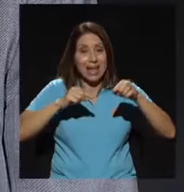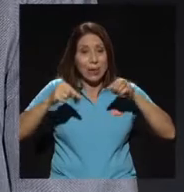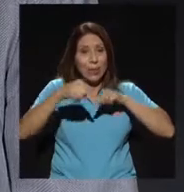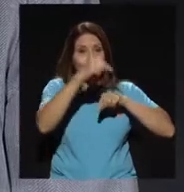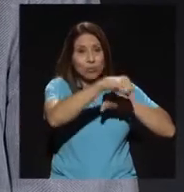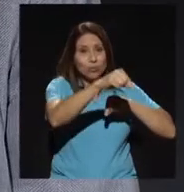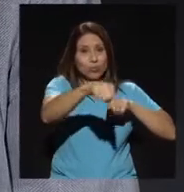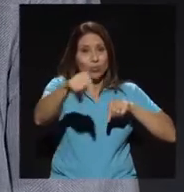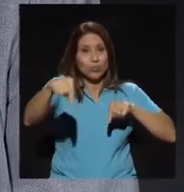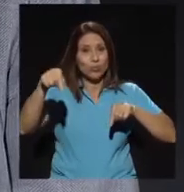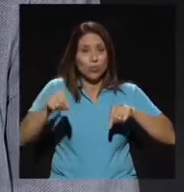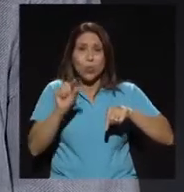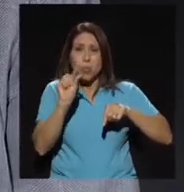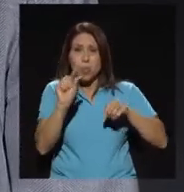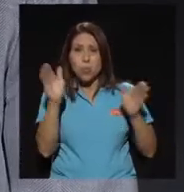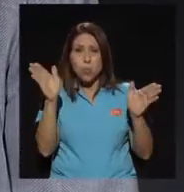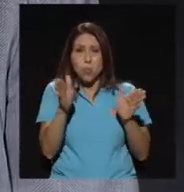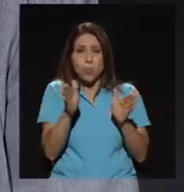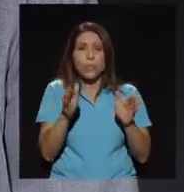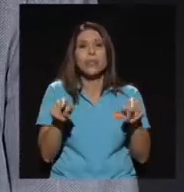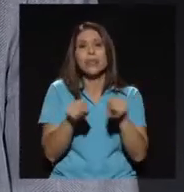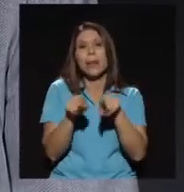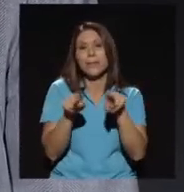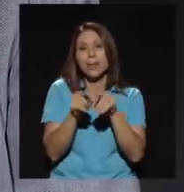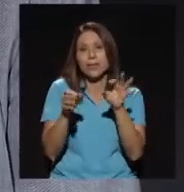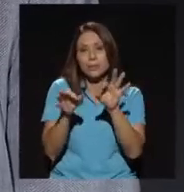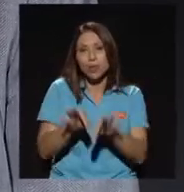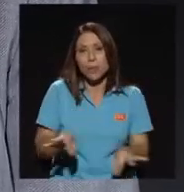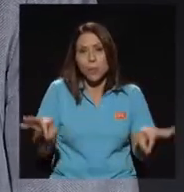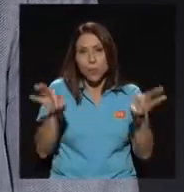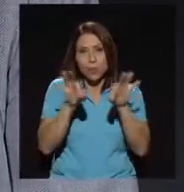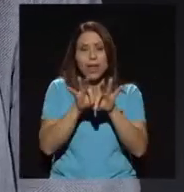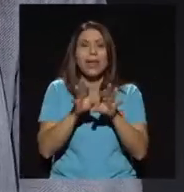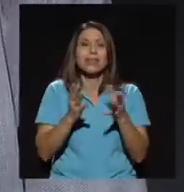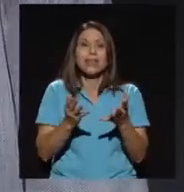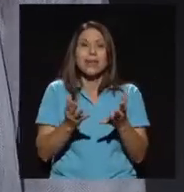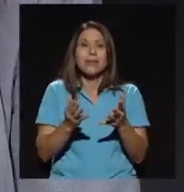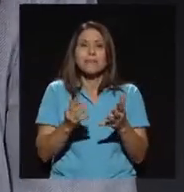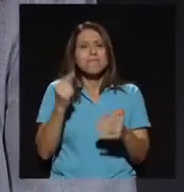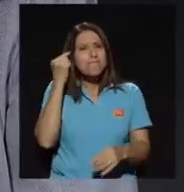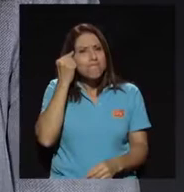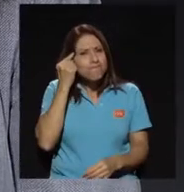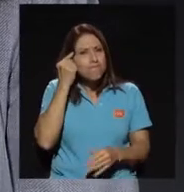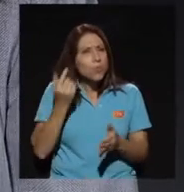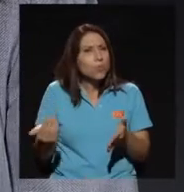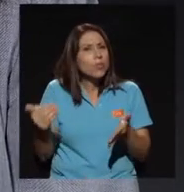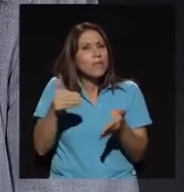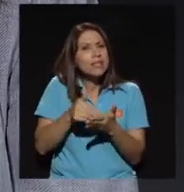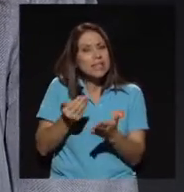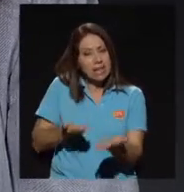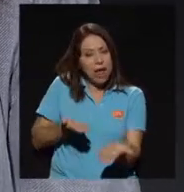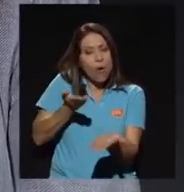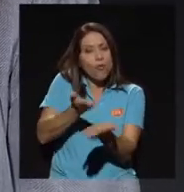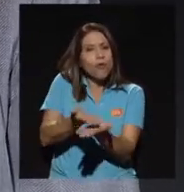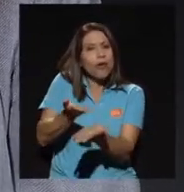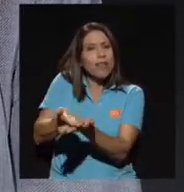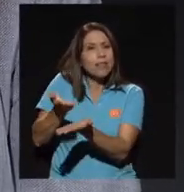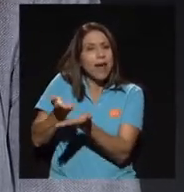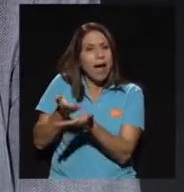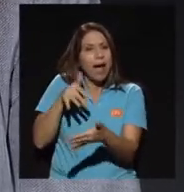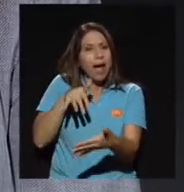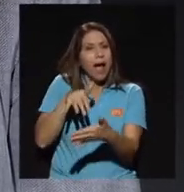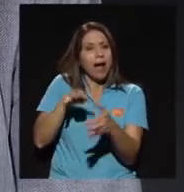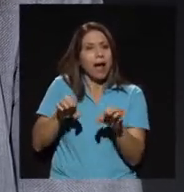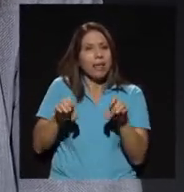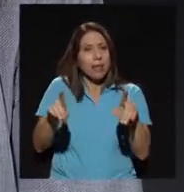muy baja. También es muy importante darle una repensada a la oferta académica. Decíamos antes que hay